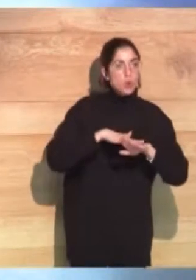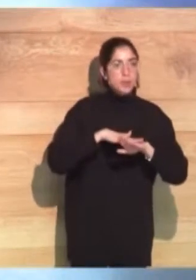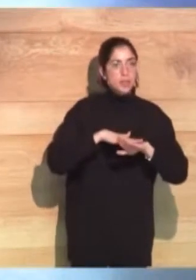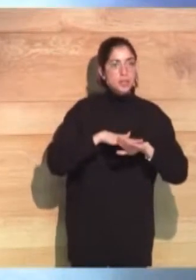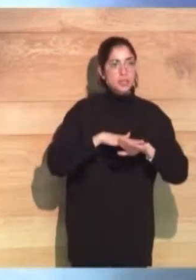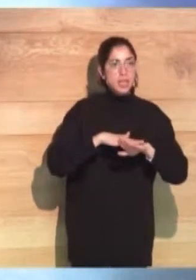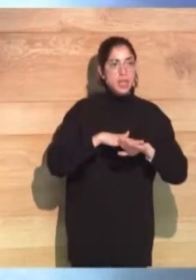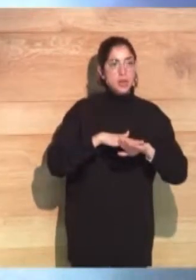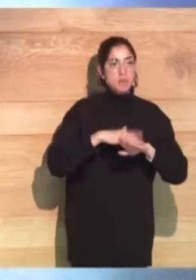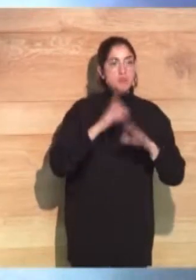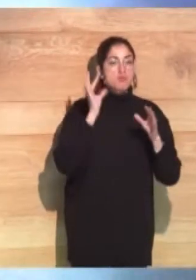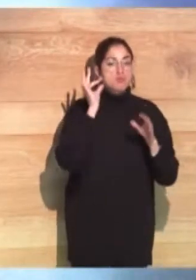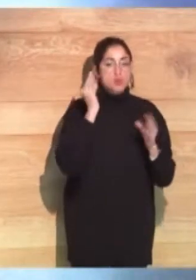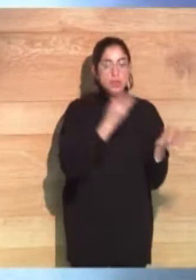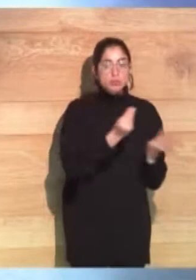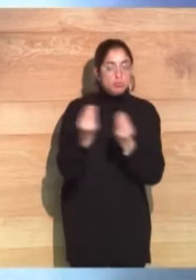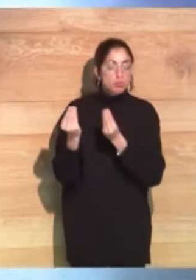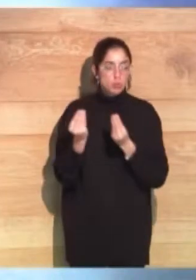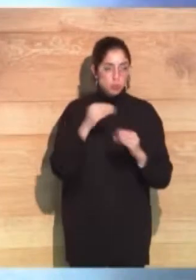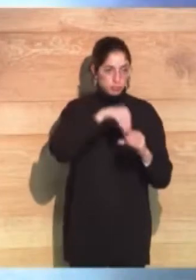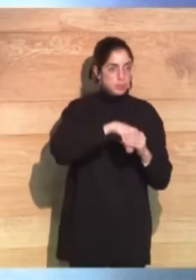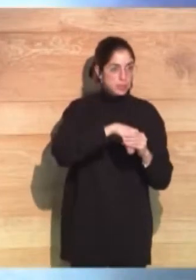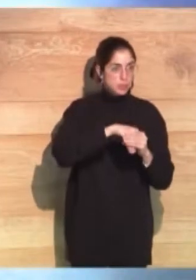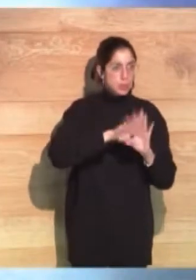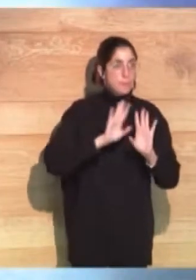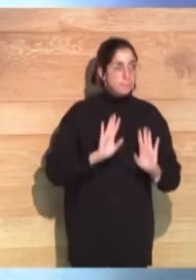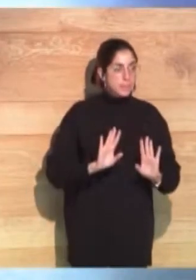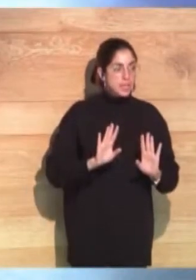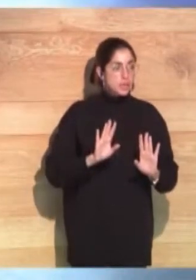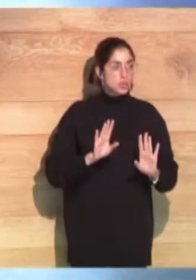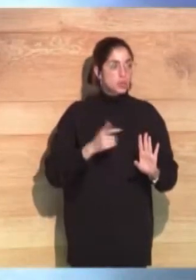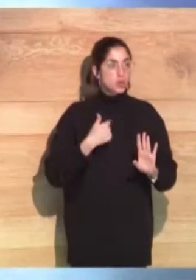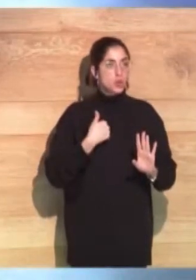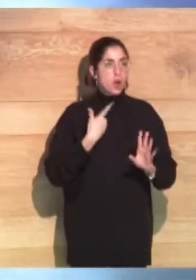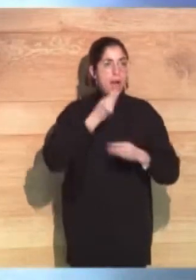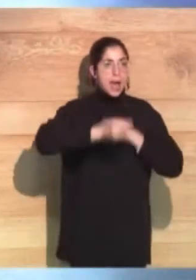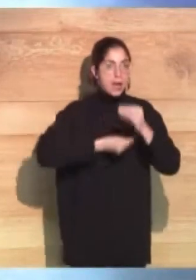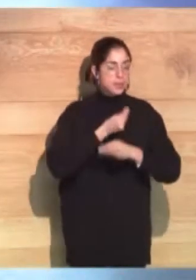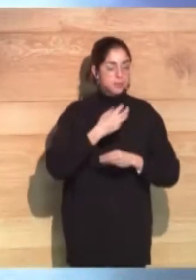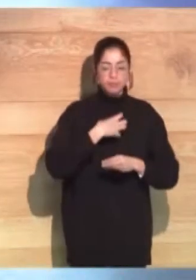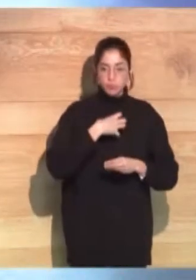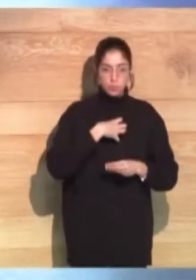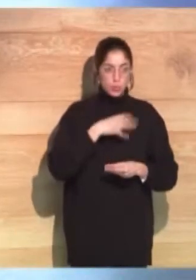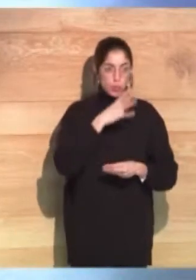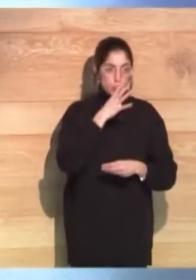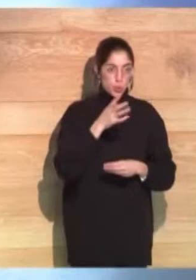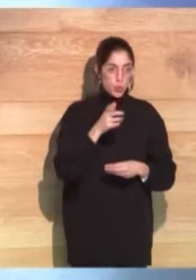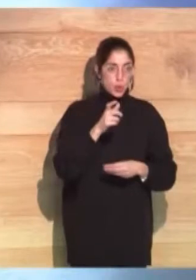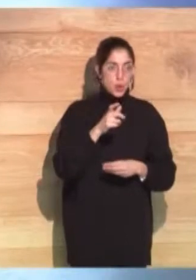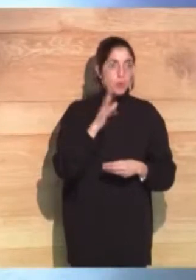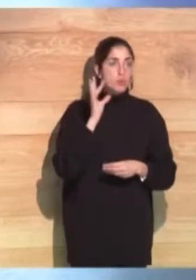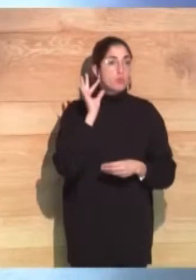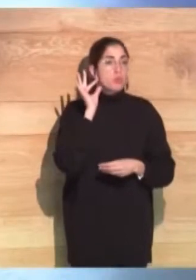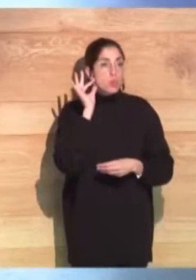muchas mujeres. Y no lo pude hacer porque no teníamos suficientes